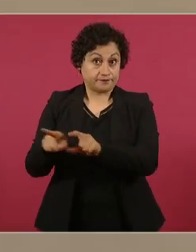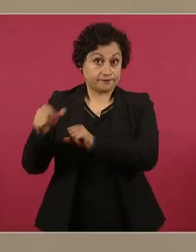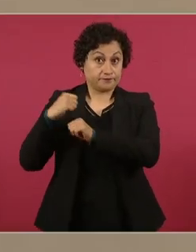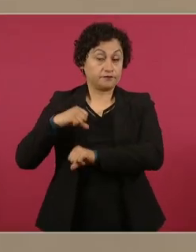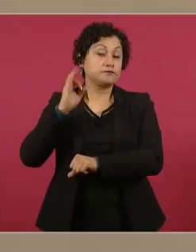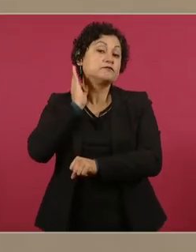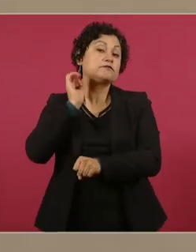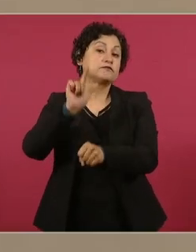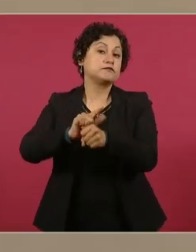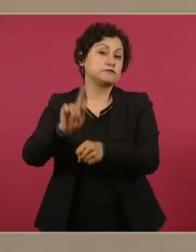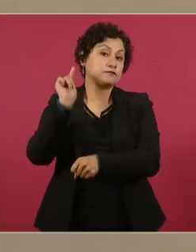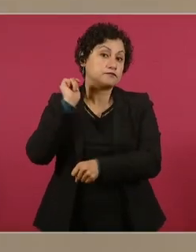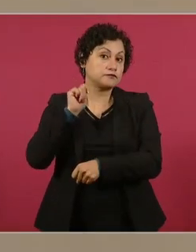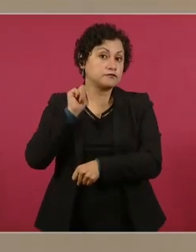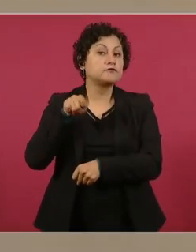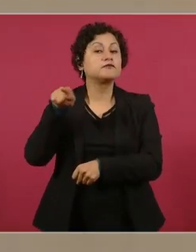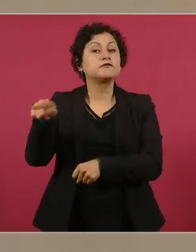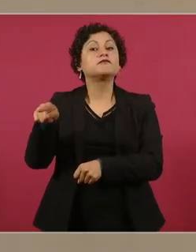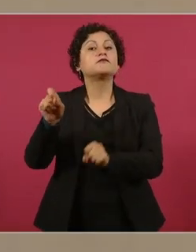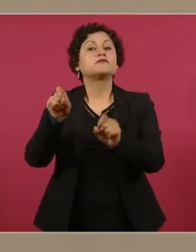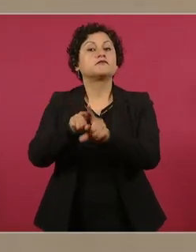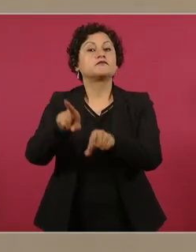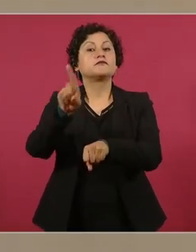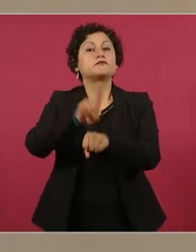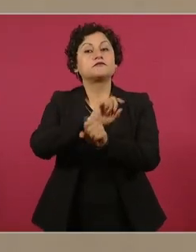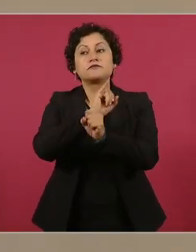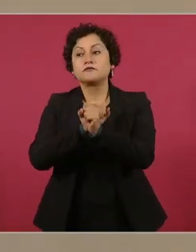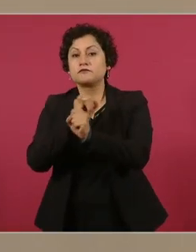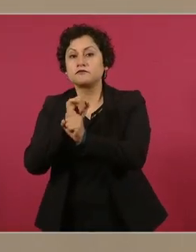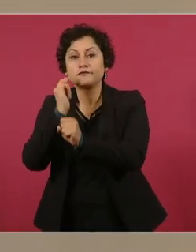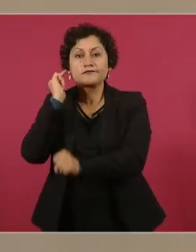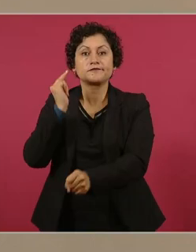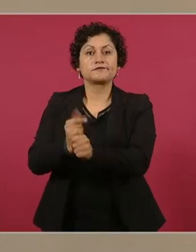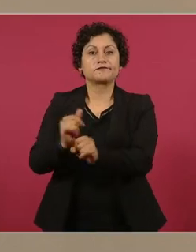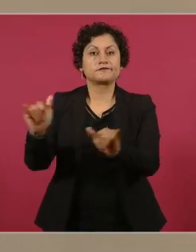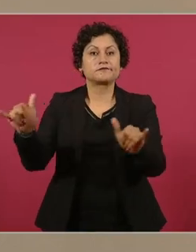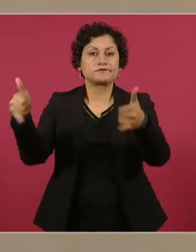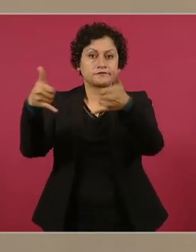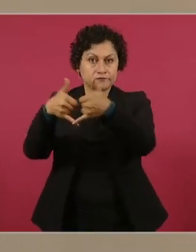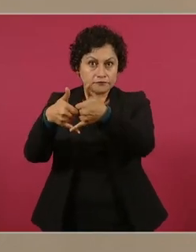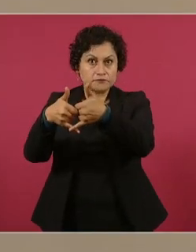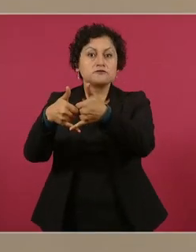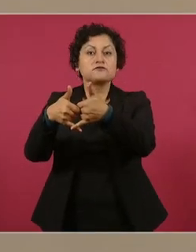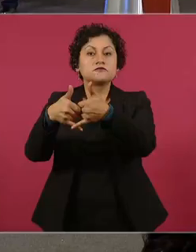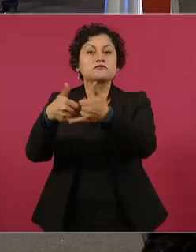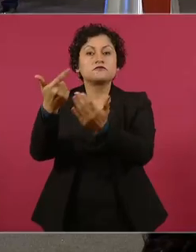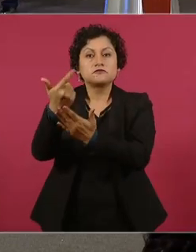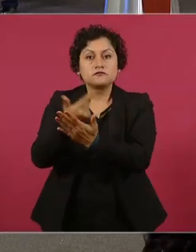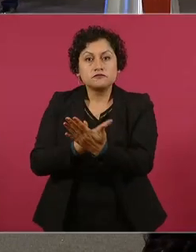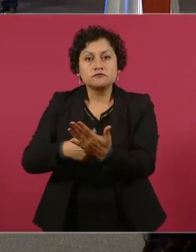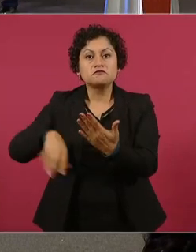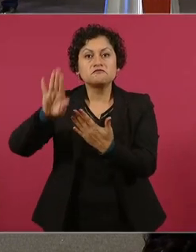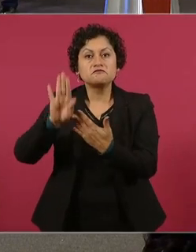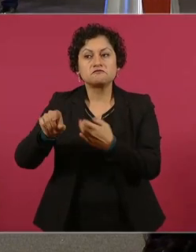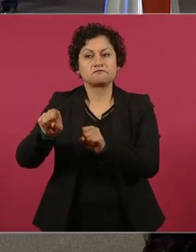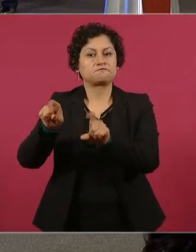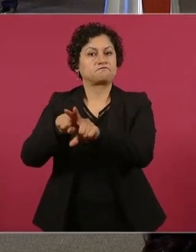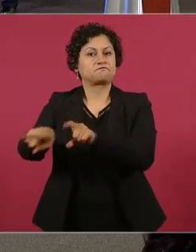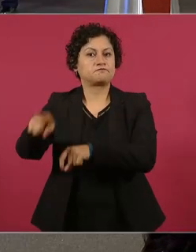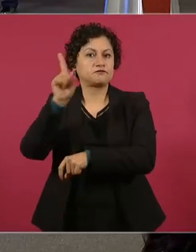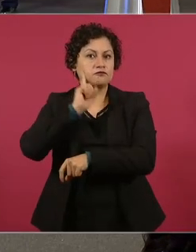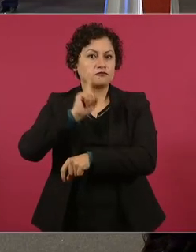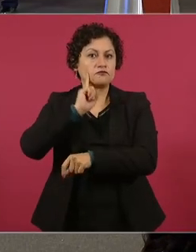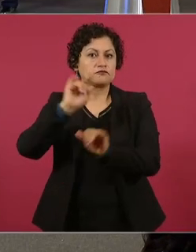Tabasco ese día obtuvo información sobre llamadas telefónicas hechas presuntamente por las desaparecidas a